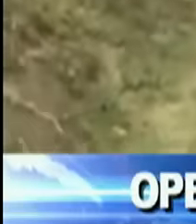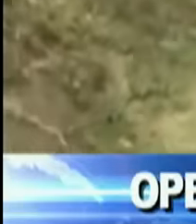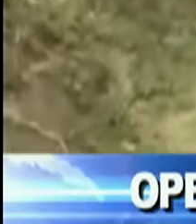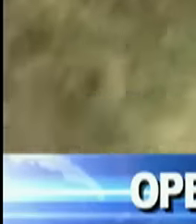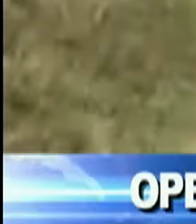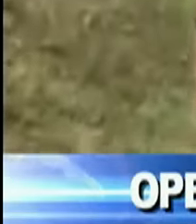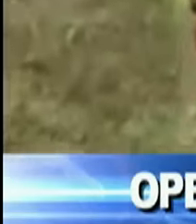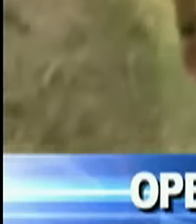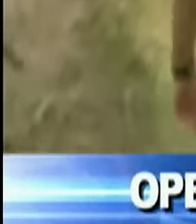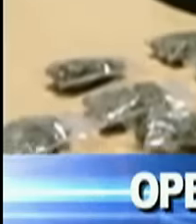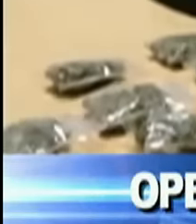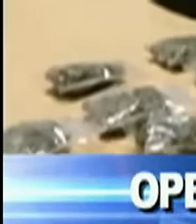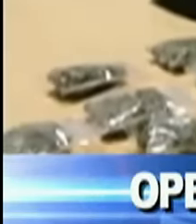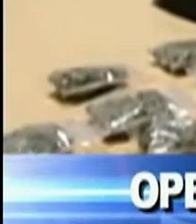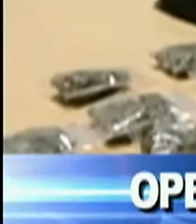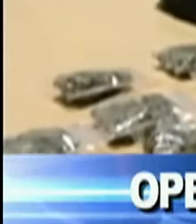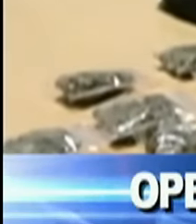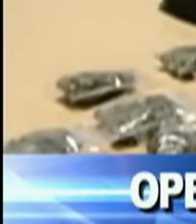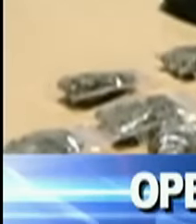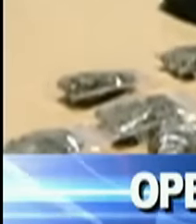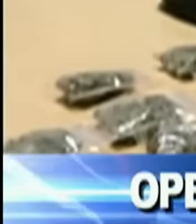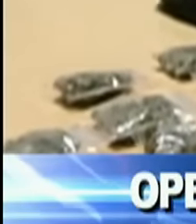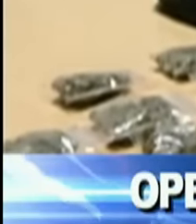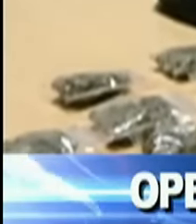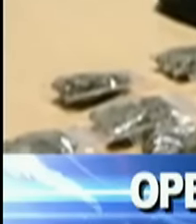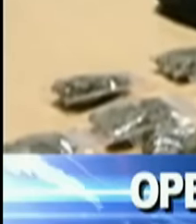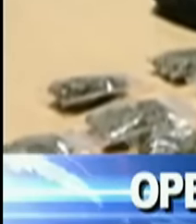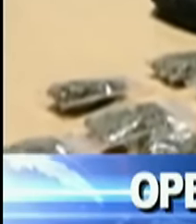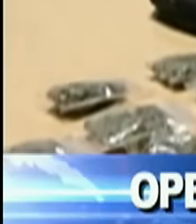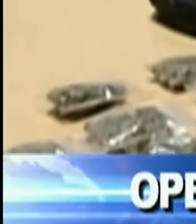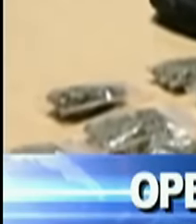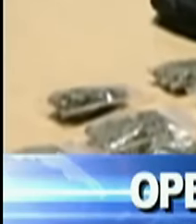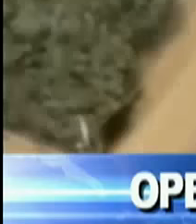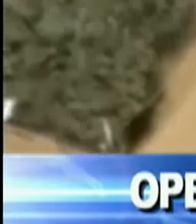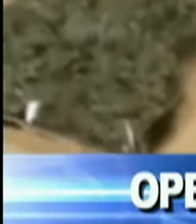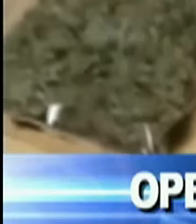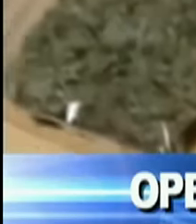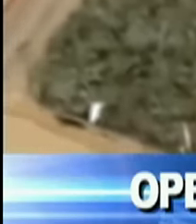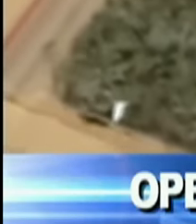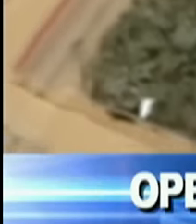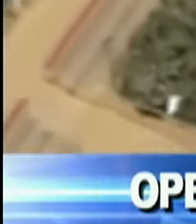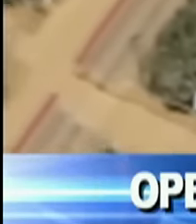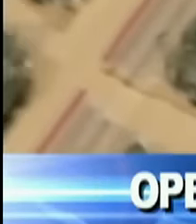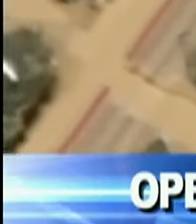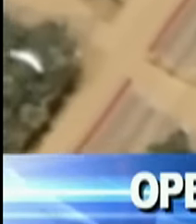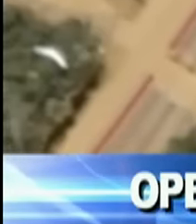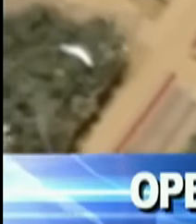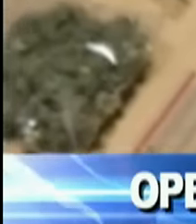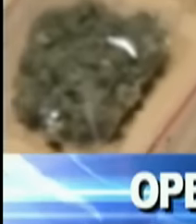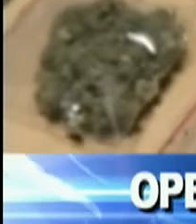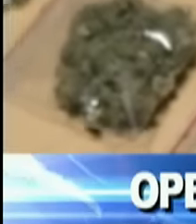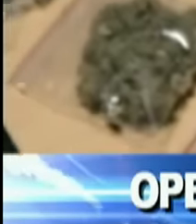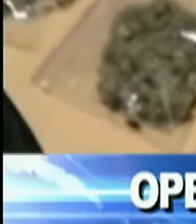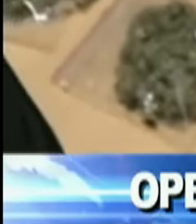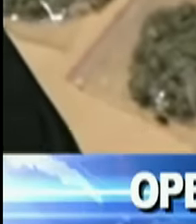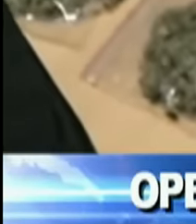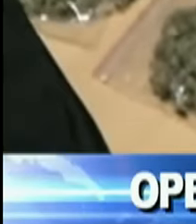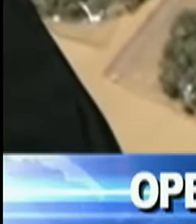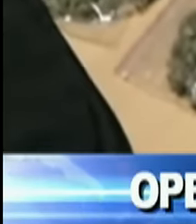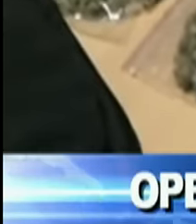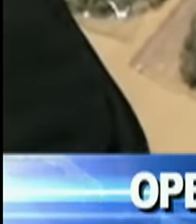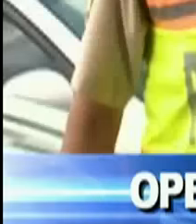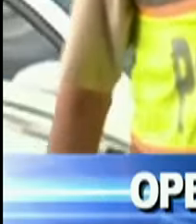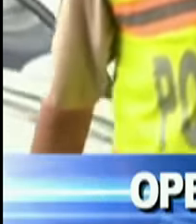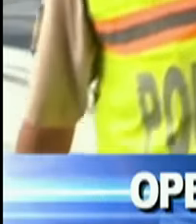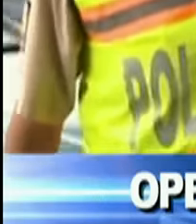Resultados tras operativos antinarcóticos, microexpendedores de droga y una pareja que transportaba